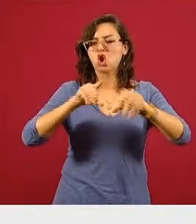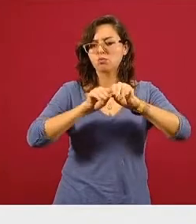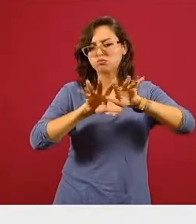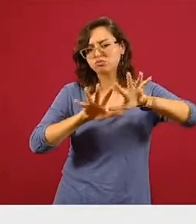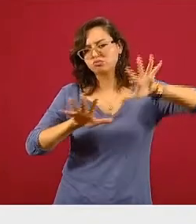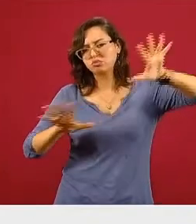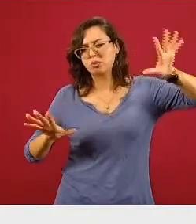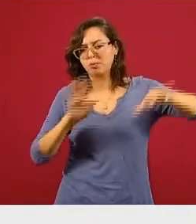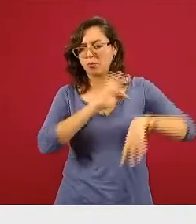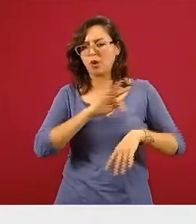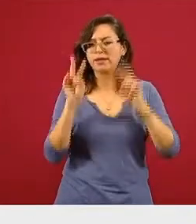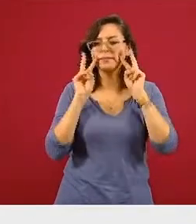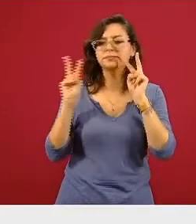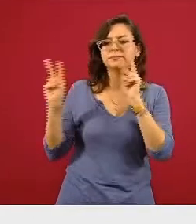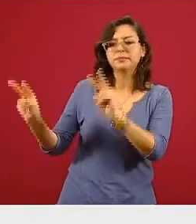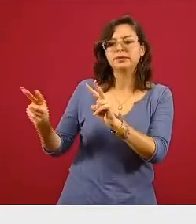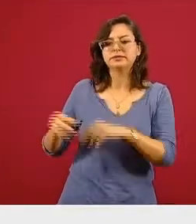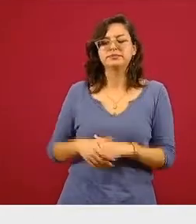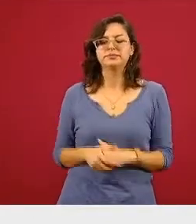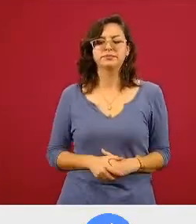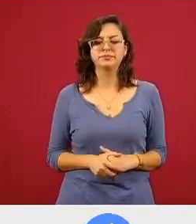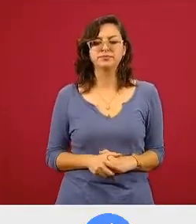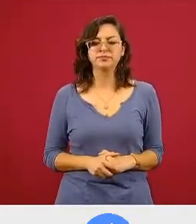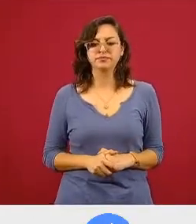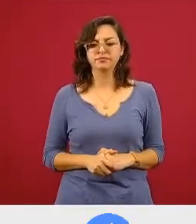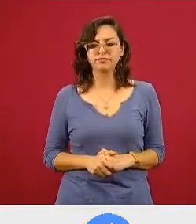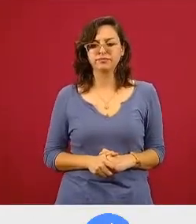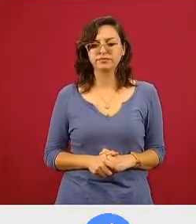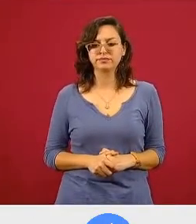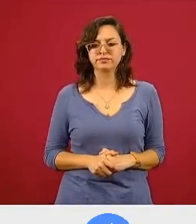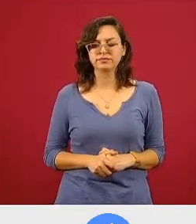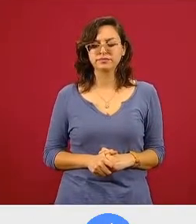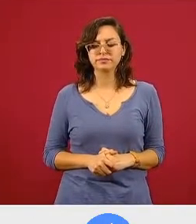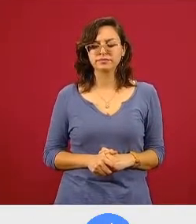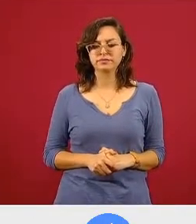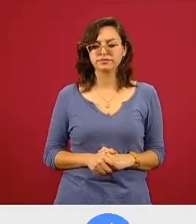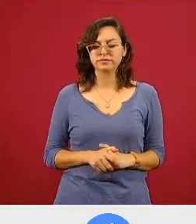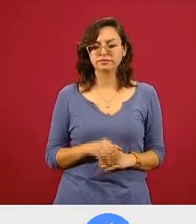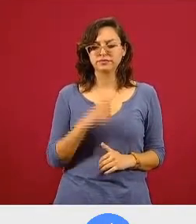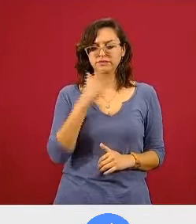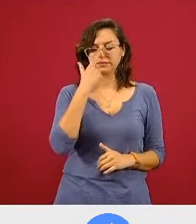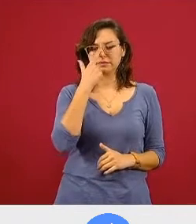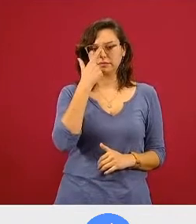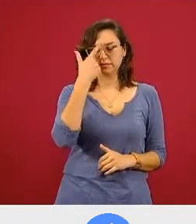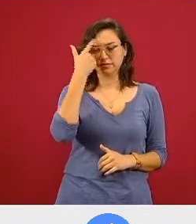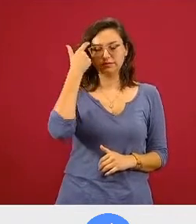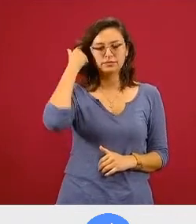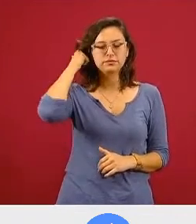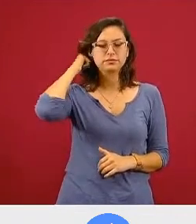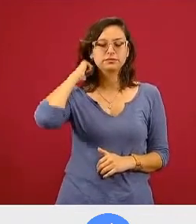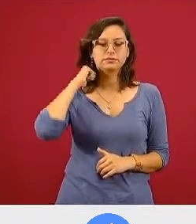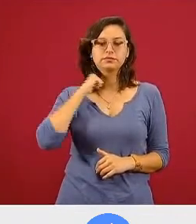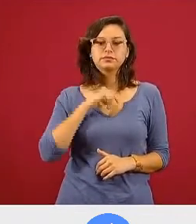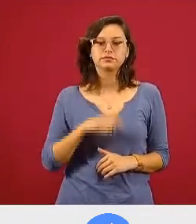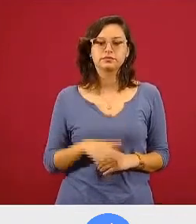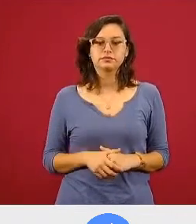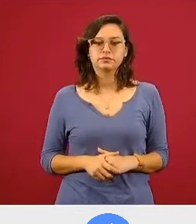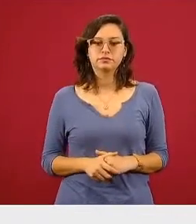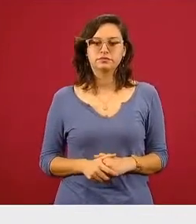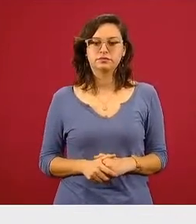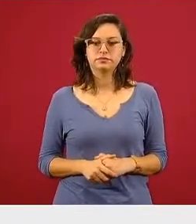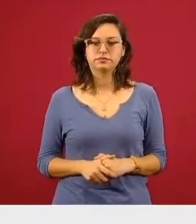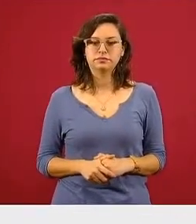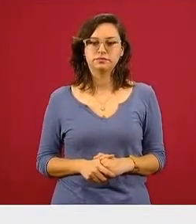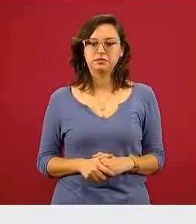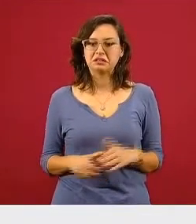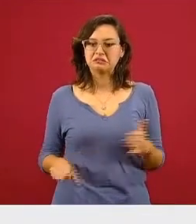dispersa a municipios vecinos, se incrementa, disminuye, se mantiene en la zona, digamos, conurbada de Monterrey. Ya para la 15 empiezan a ver en